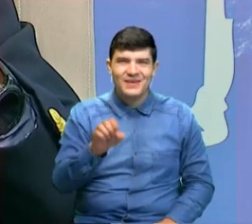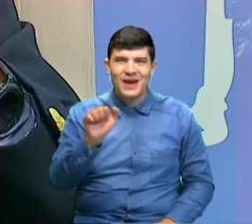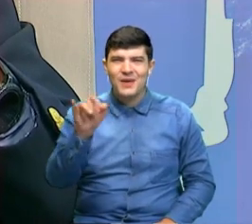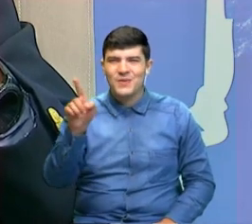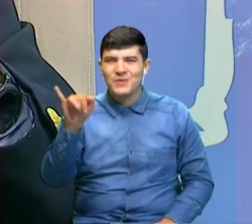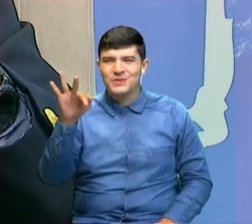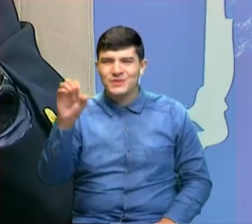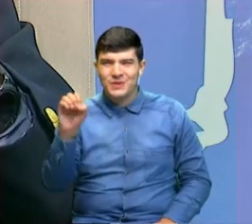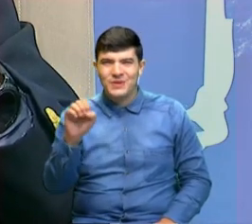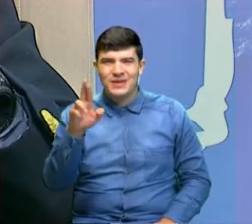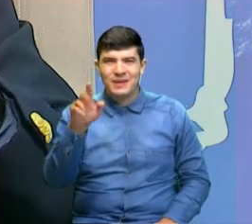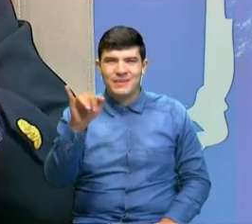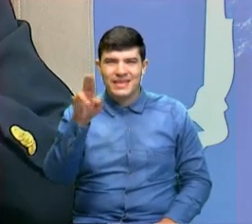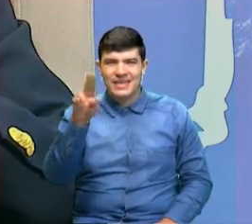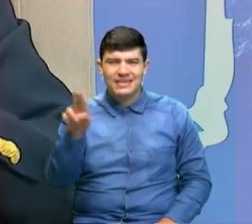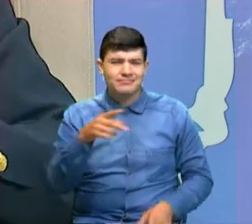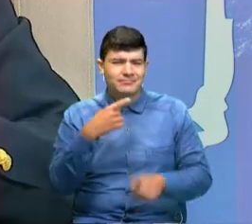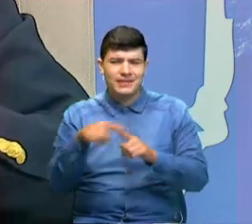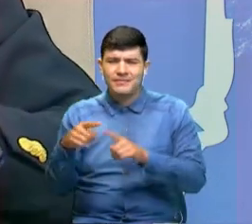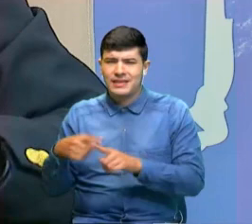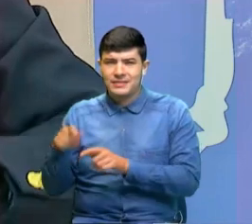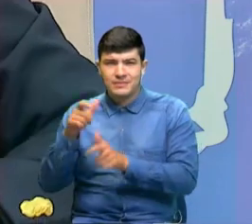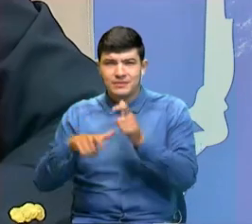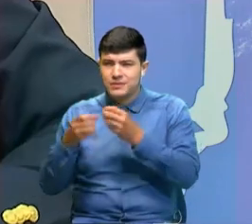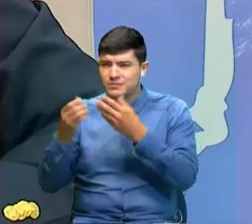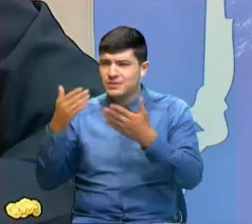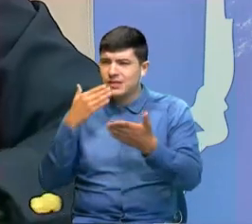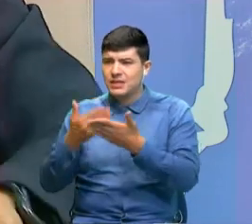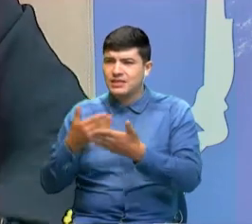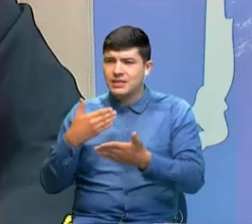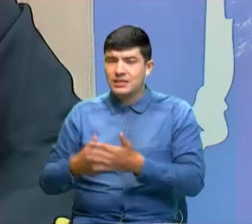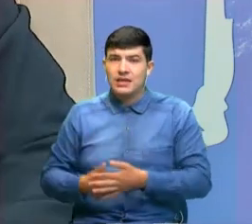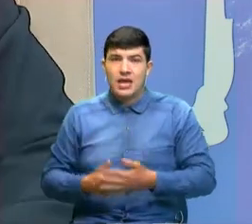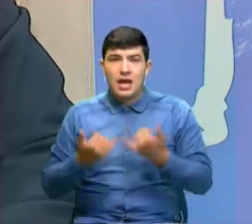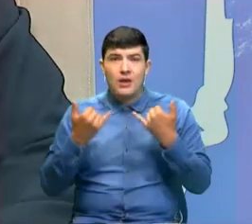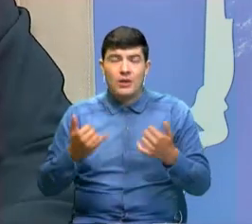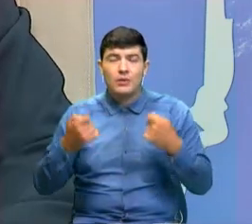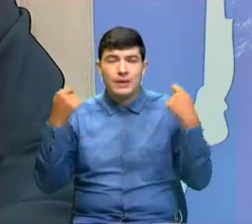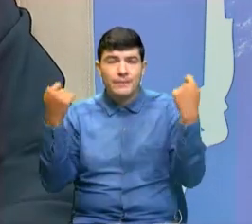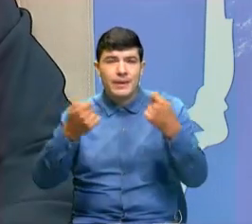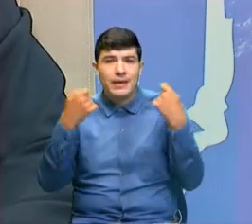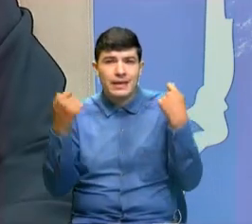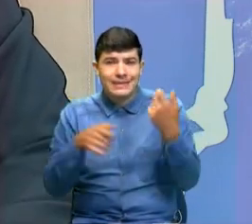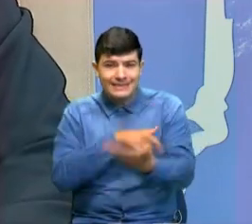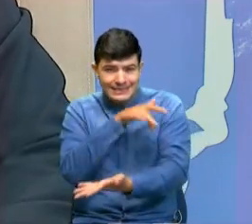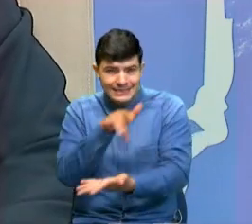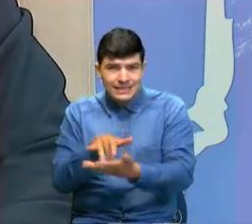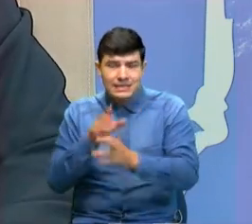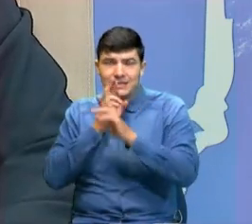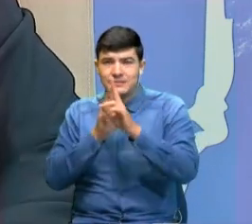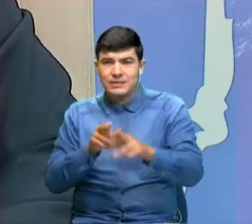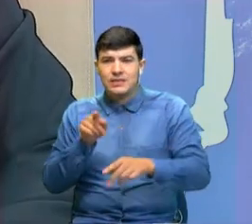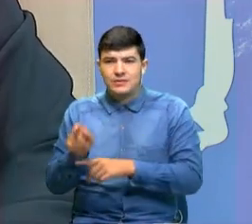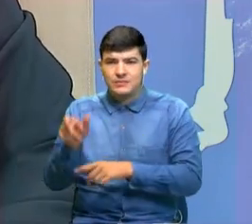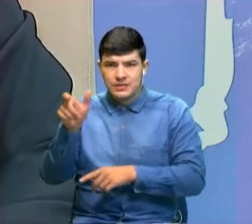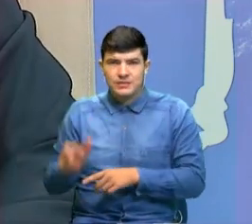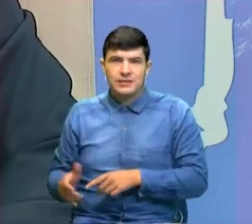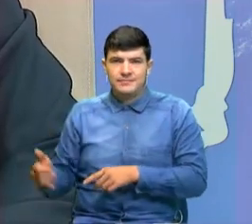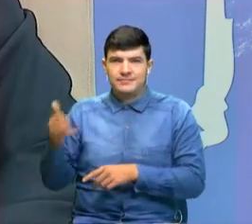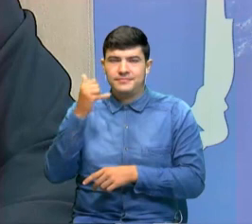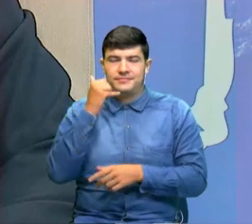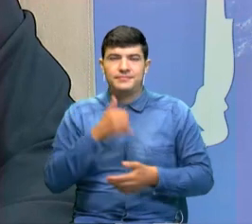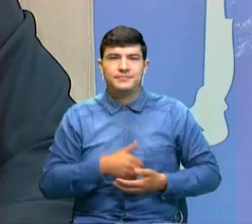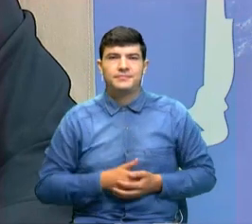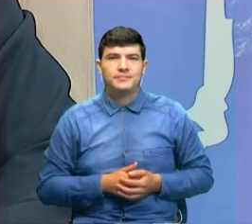Augusto Ramírez. Bueno, muchísimas gracias por cada uno de los mensajes. Vamos a hacer una pequeña pausa. Al regreso tendremos la respuesta a la